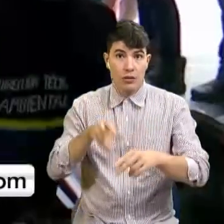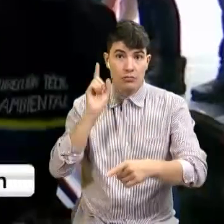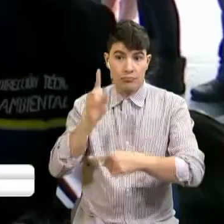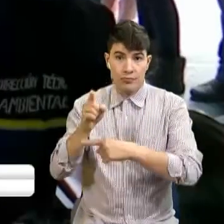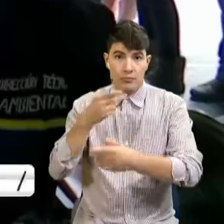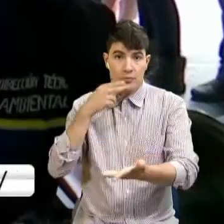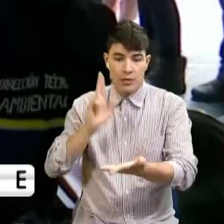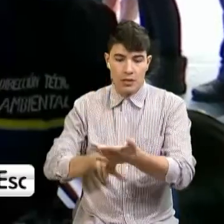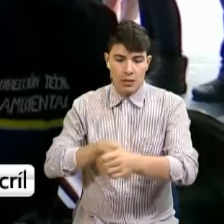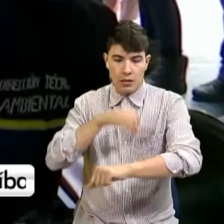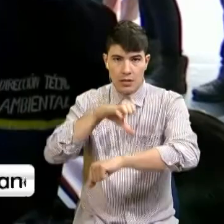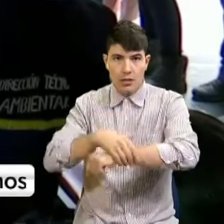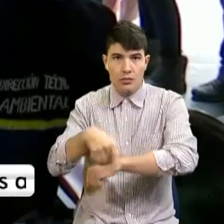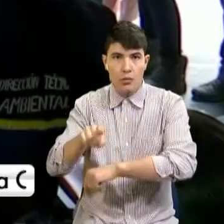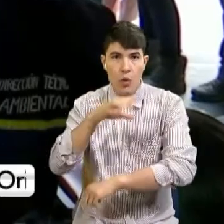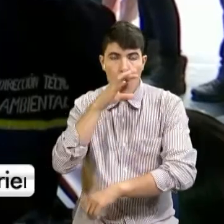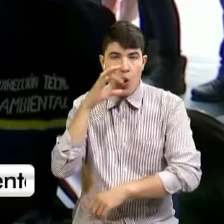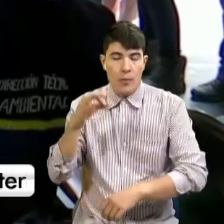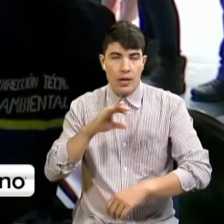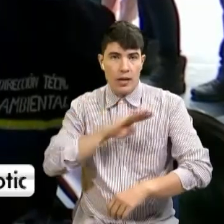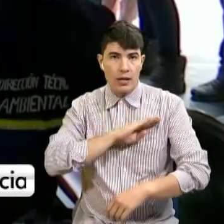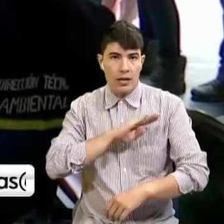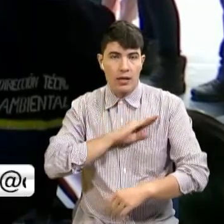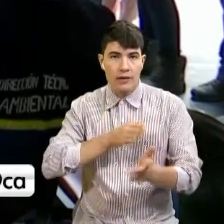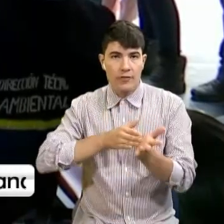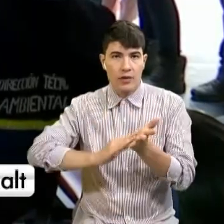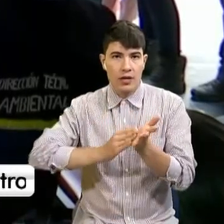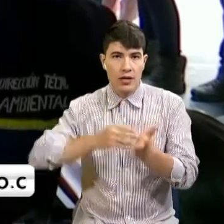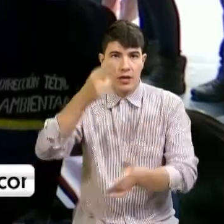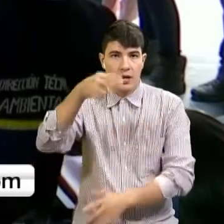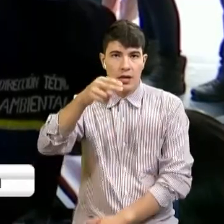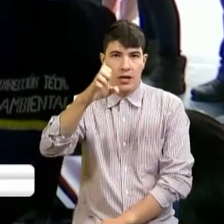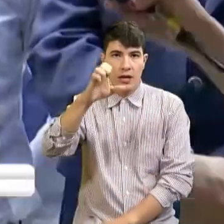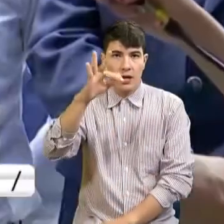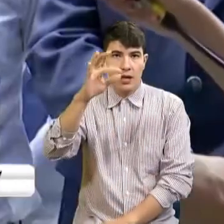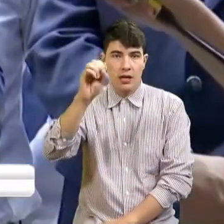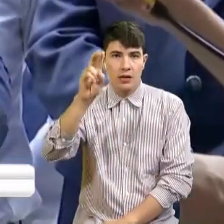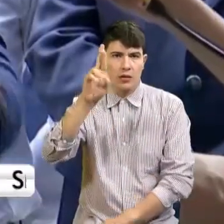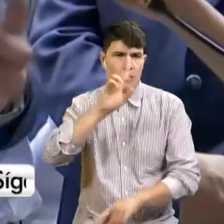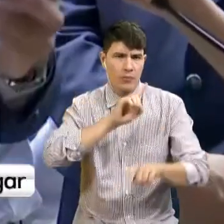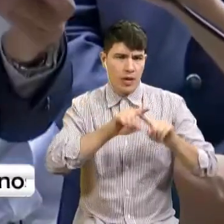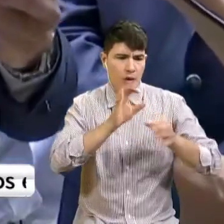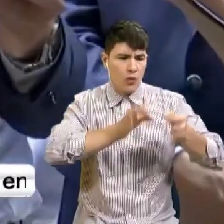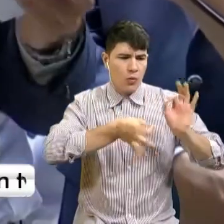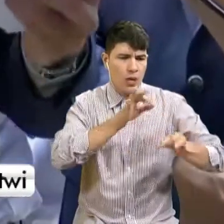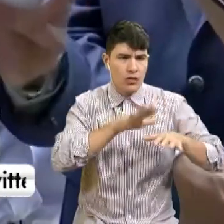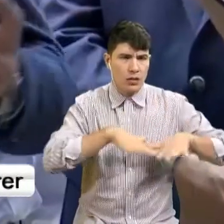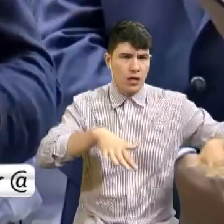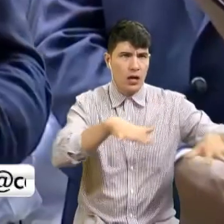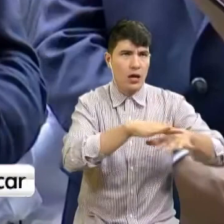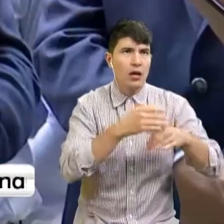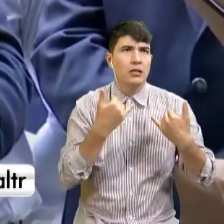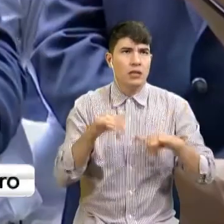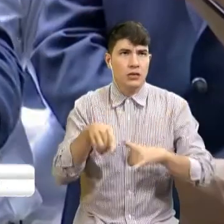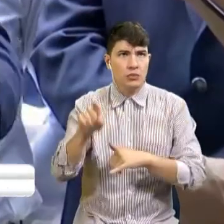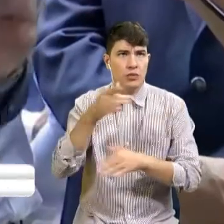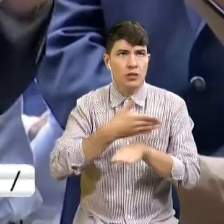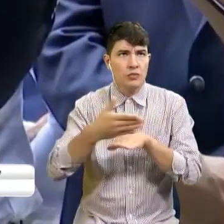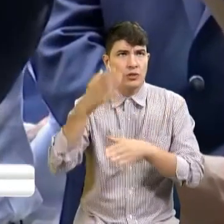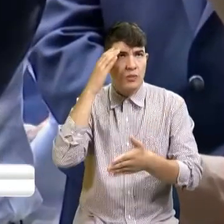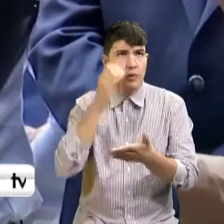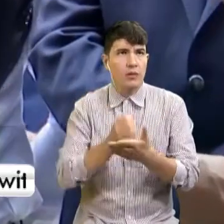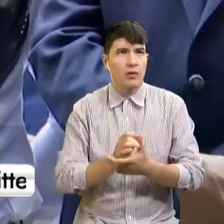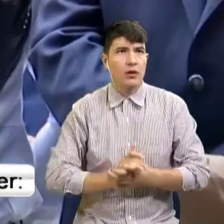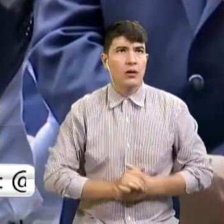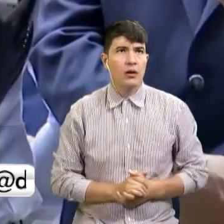en contra del alcalde Héctor Mantilla. Sin embargo, un juez del circuito falló a su favor y el mandatario se pronunció.